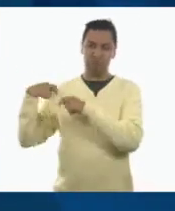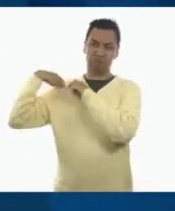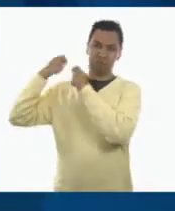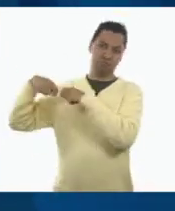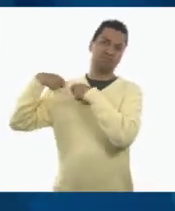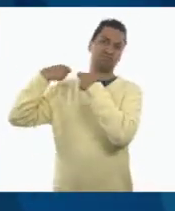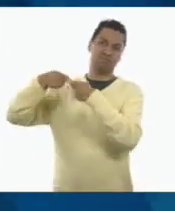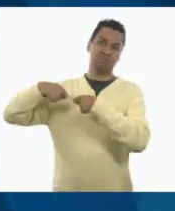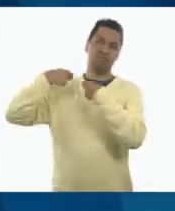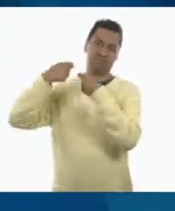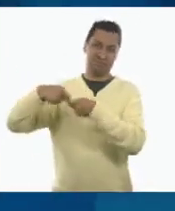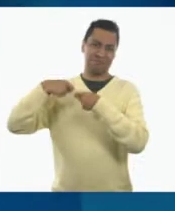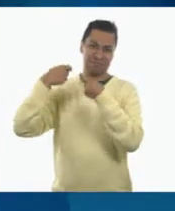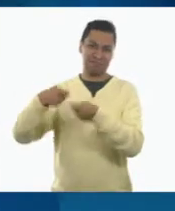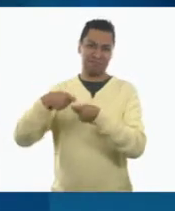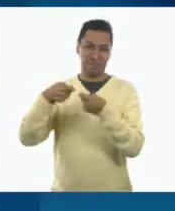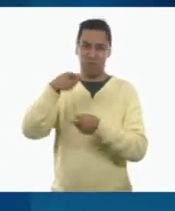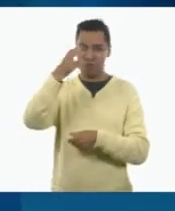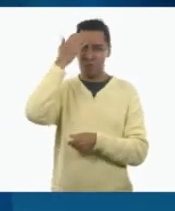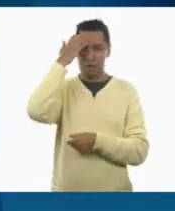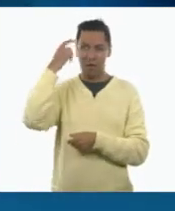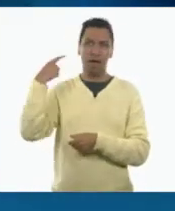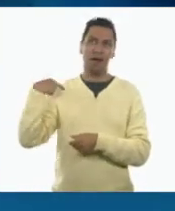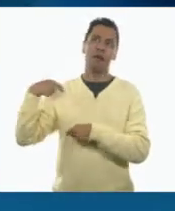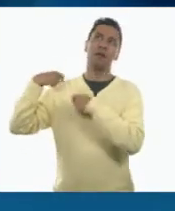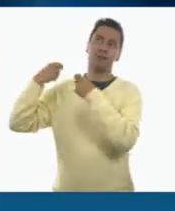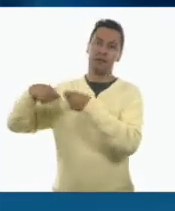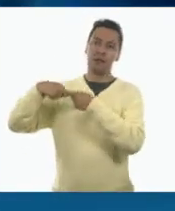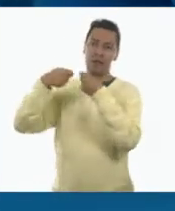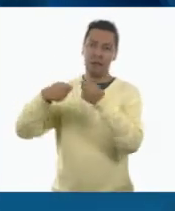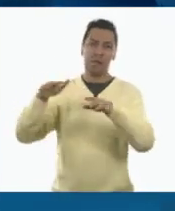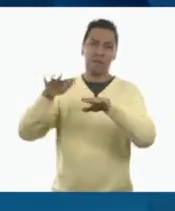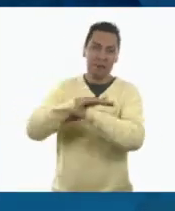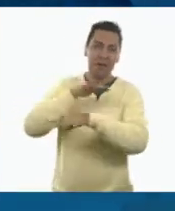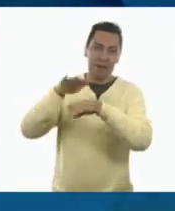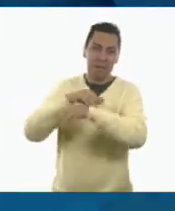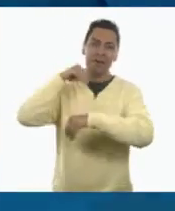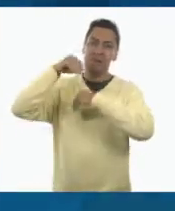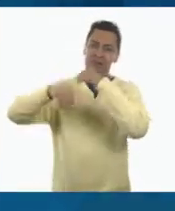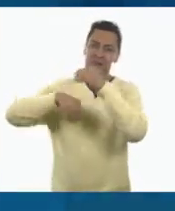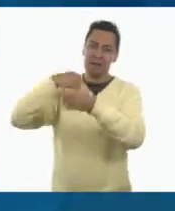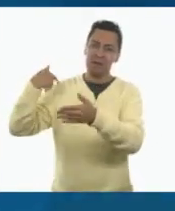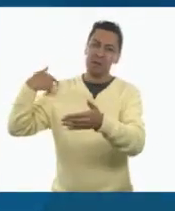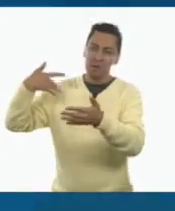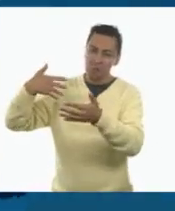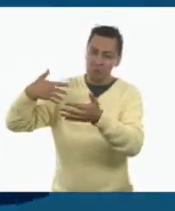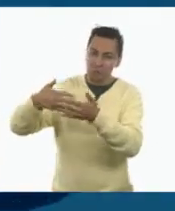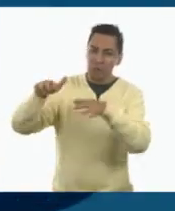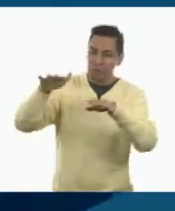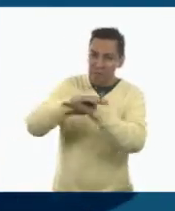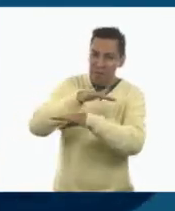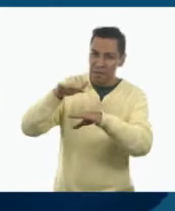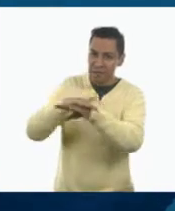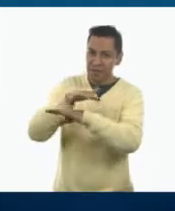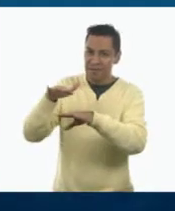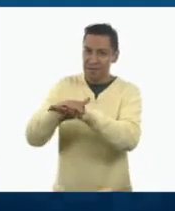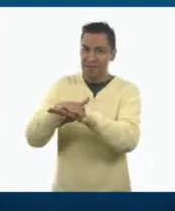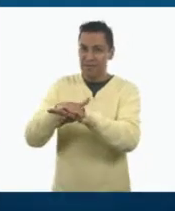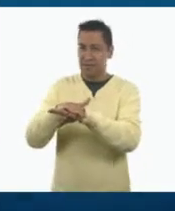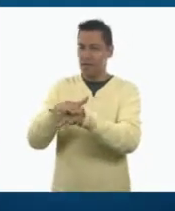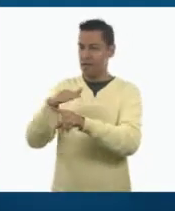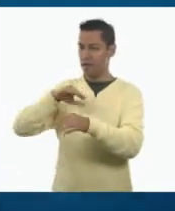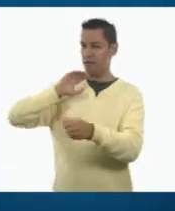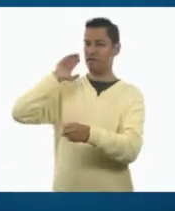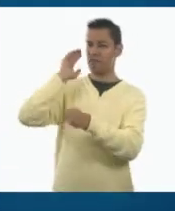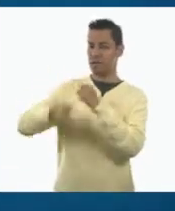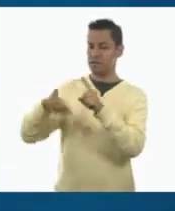de generación en generación y también se modifican y conllevan en su naturaleza una sentencia